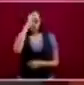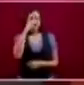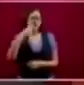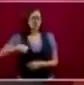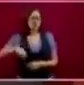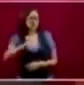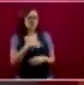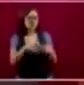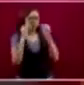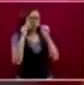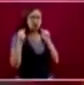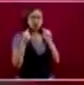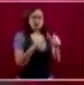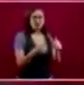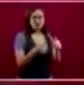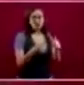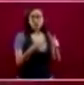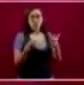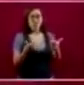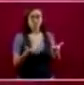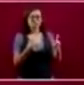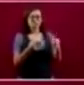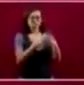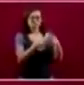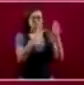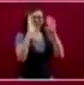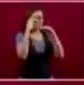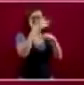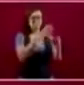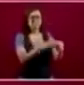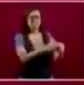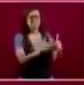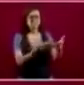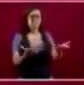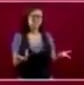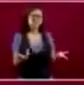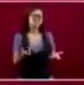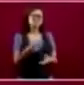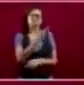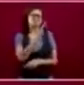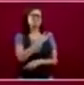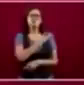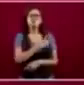adversarios y en particular los conservadores pues no les va a gustar nada